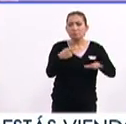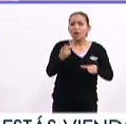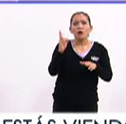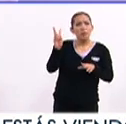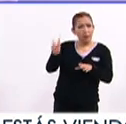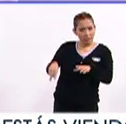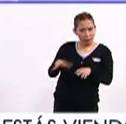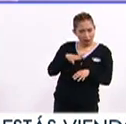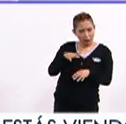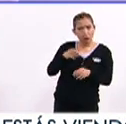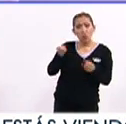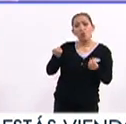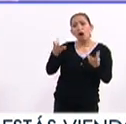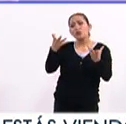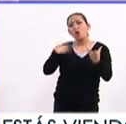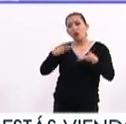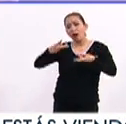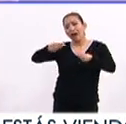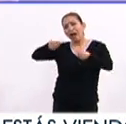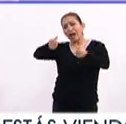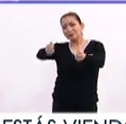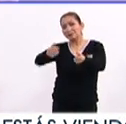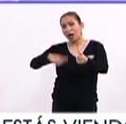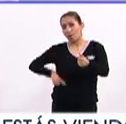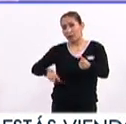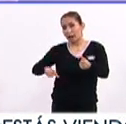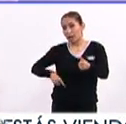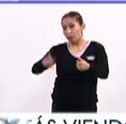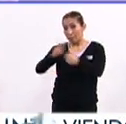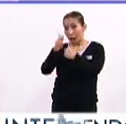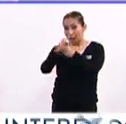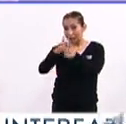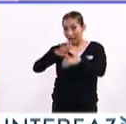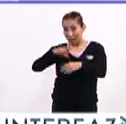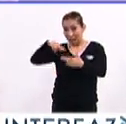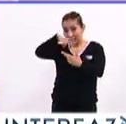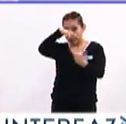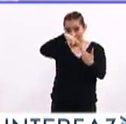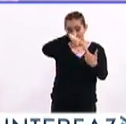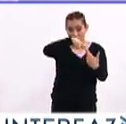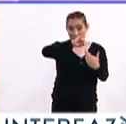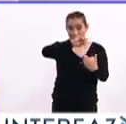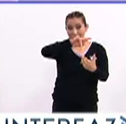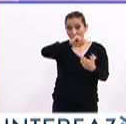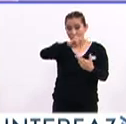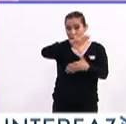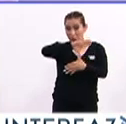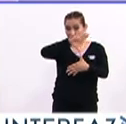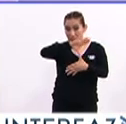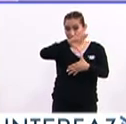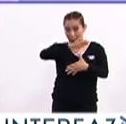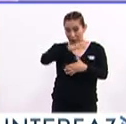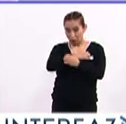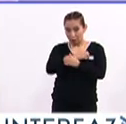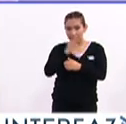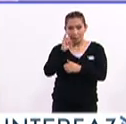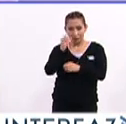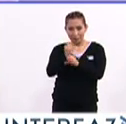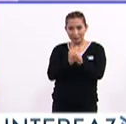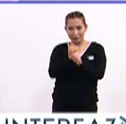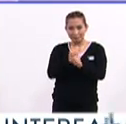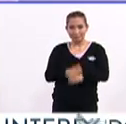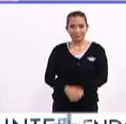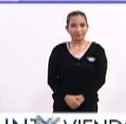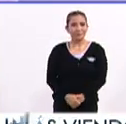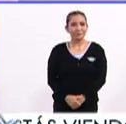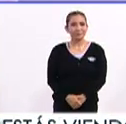en la realidad? ¿Cuánto es el gasto público que invierten los países de la región iberoamericana en educación? Les preparamos esta nota para